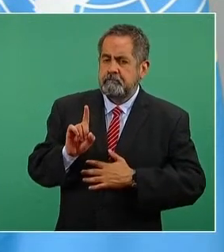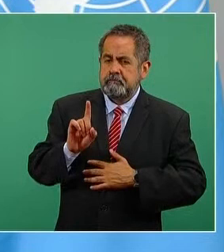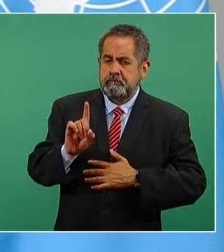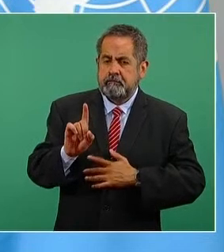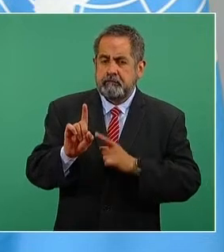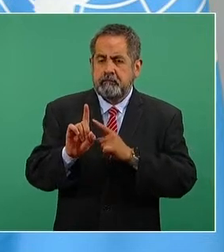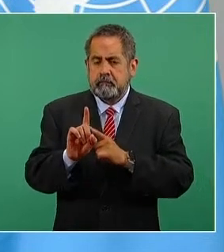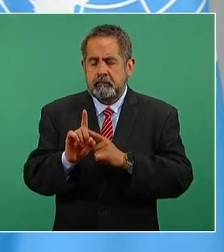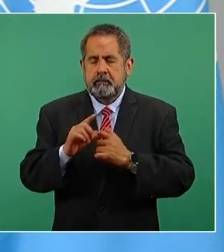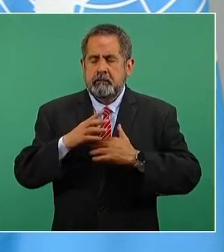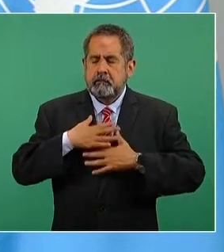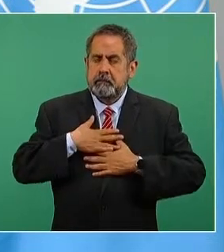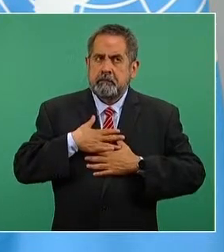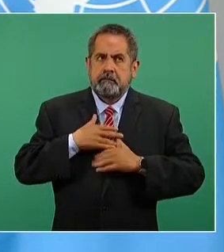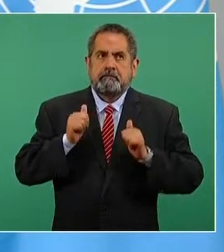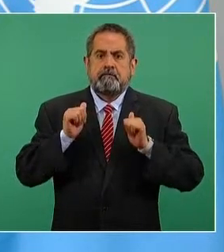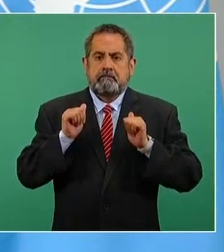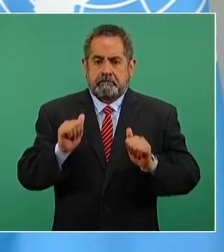vivir para contarlo,